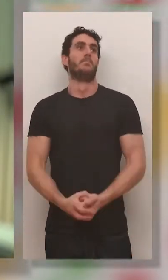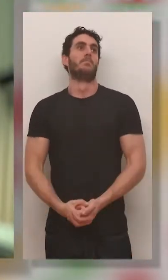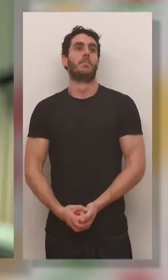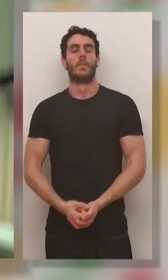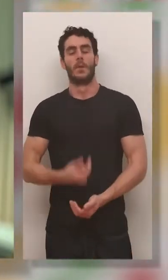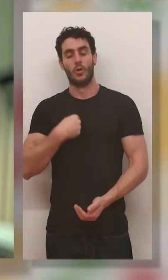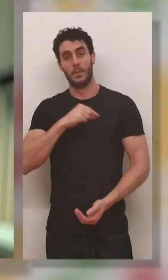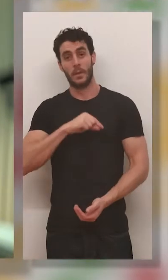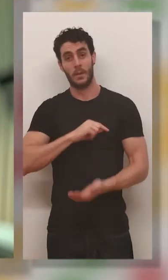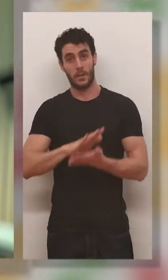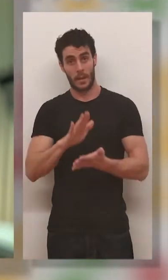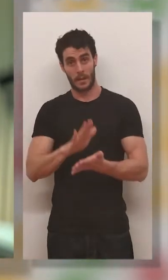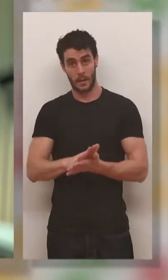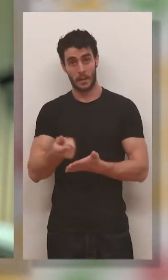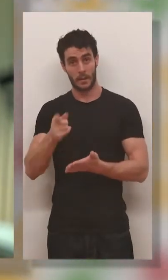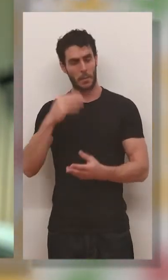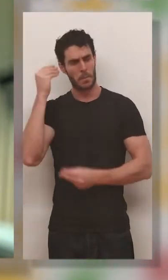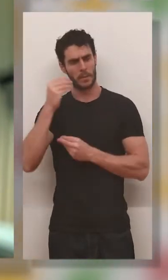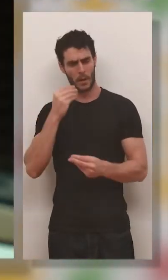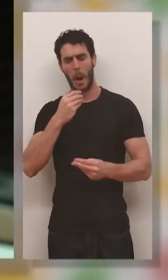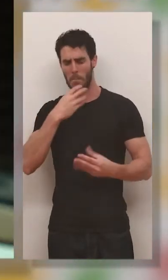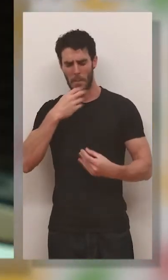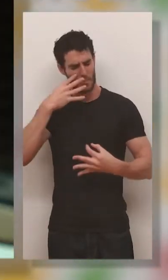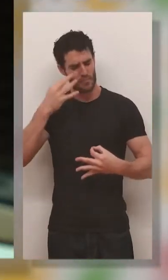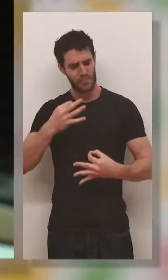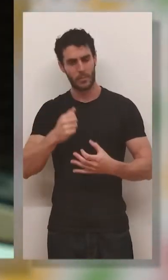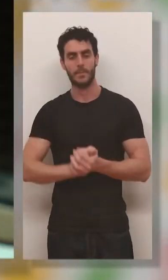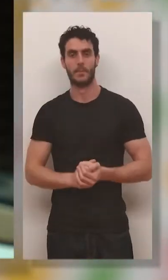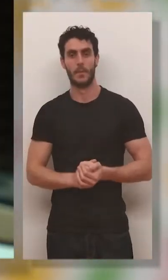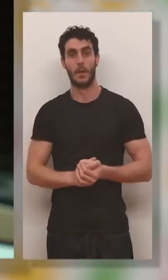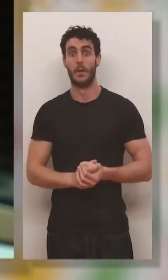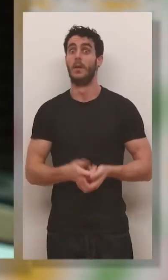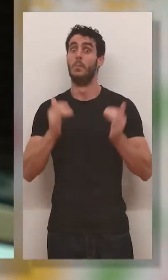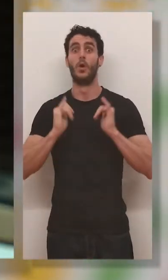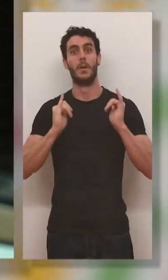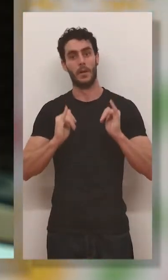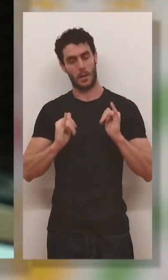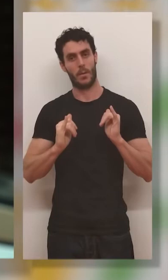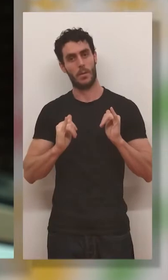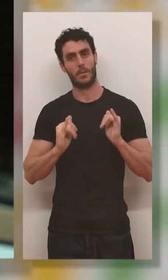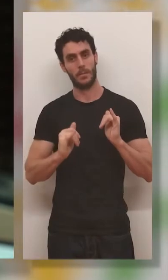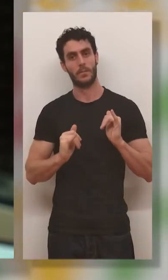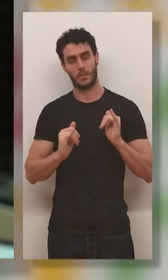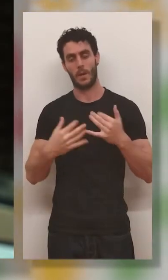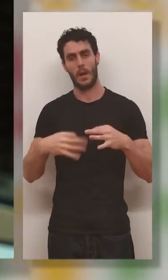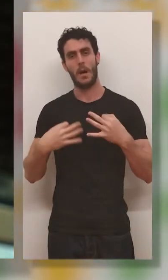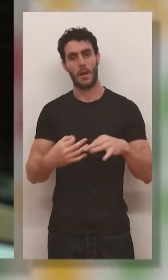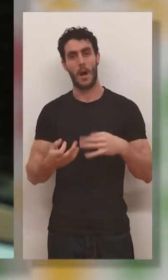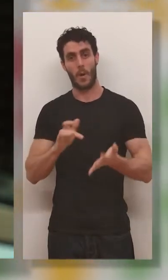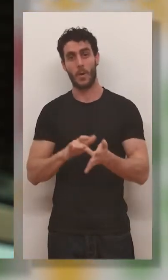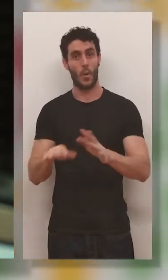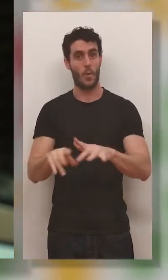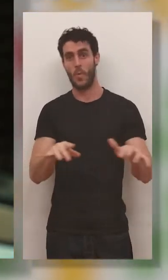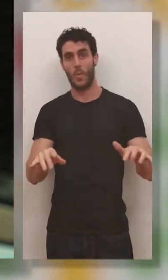Tranquila y pensando que te va a salir bien. Pues que es muy divertido y que te lo pasas genial tocando